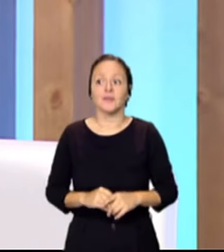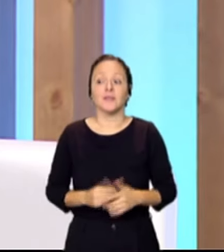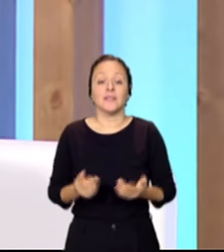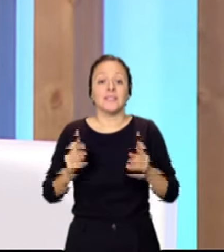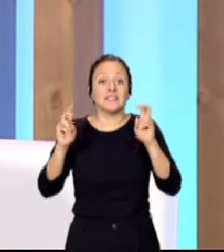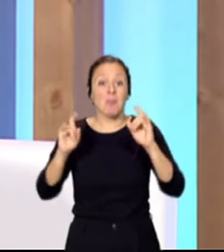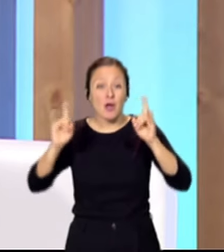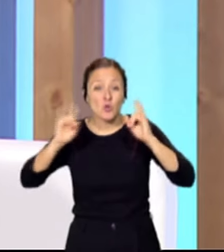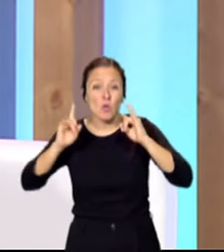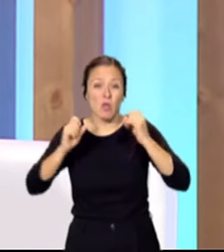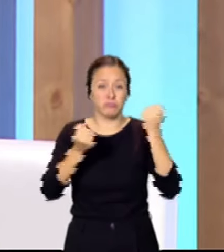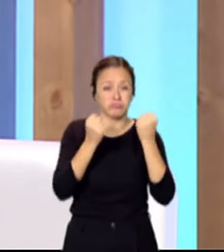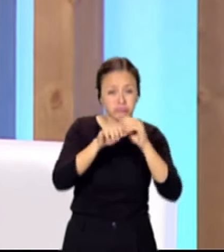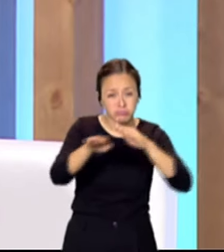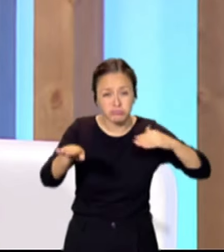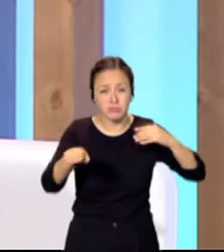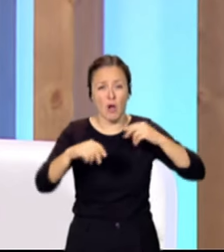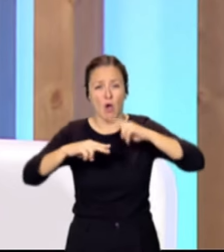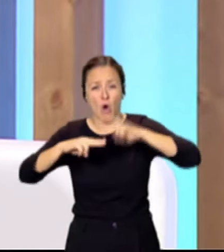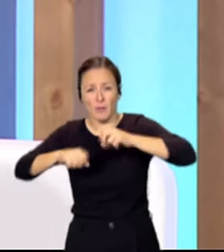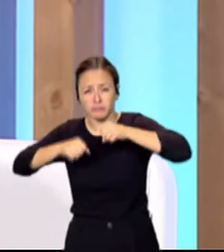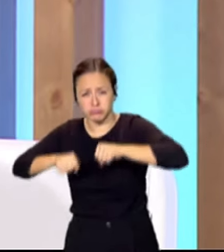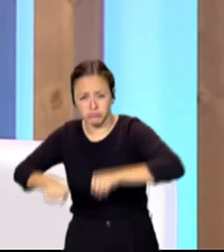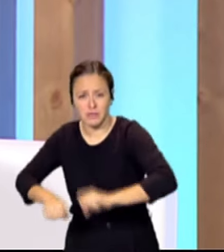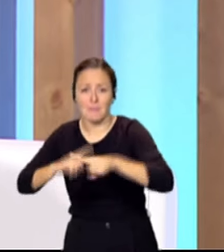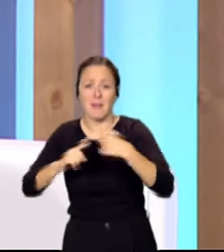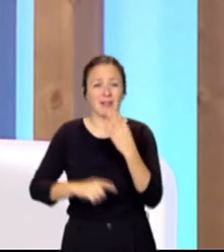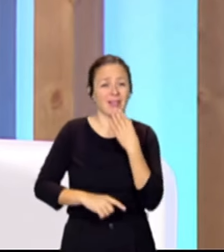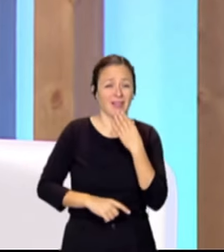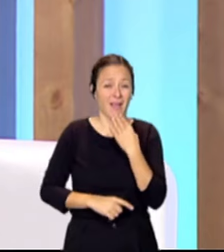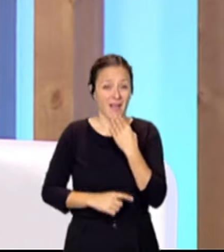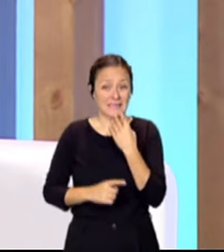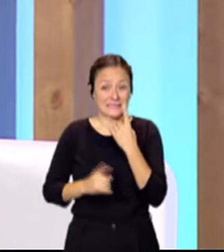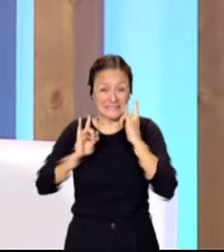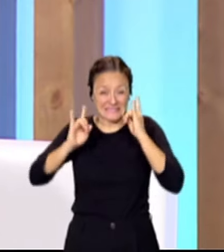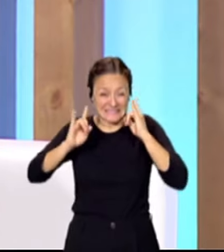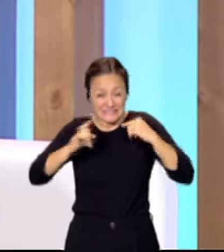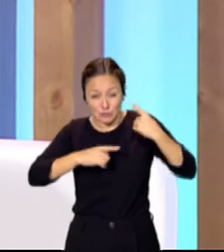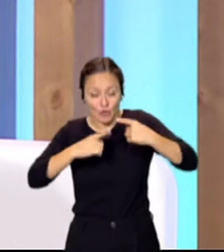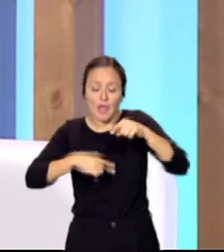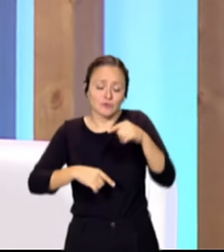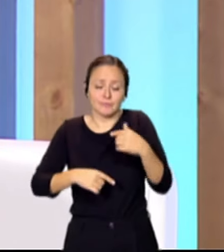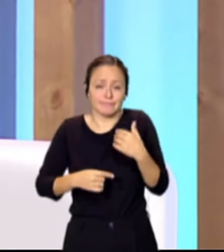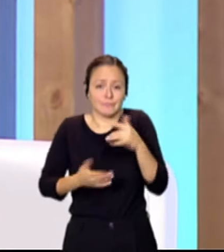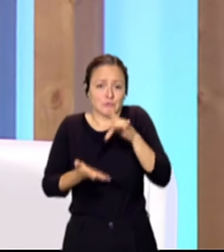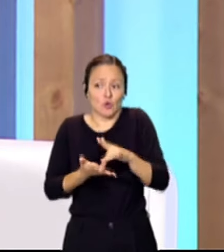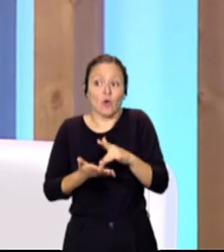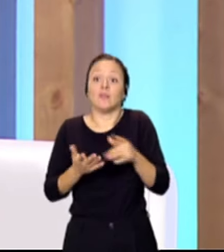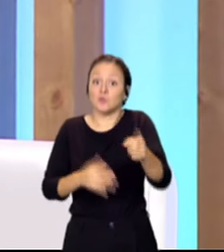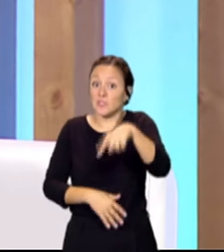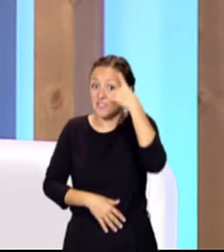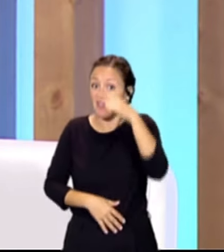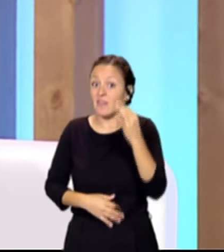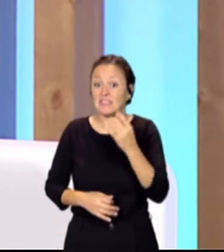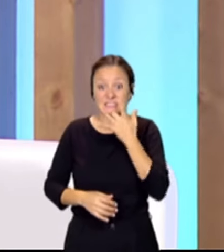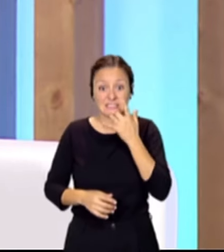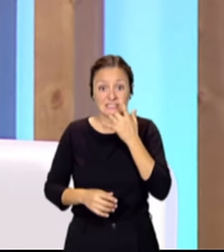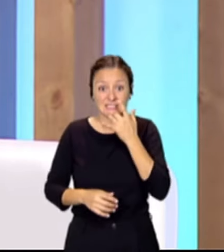ruido del tráfico de las obras o de algunas actividades de ócio forma parte de nuestra rutina Pues bien sepan que la contaminación